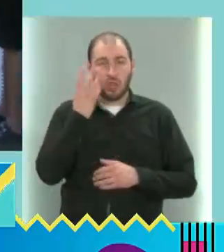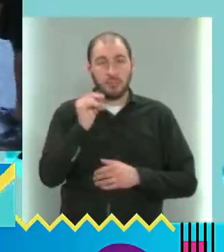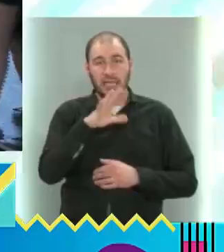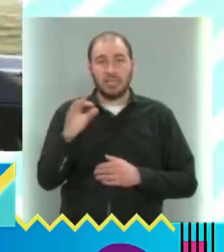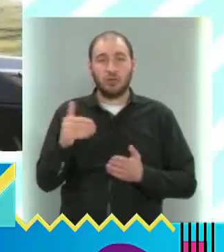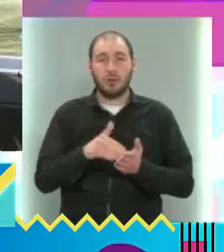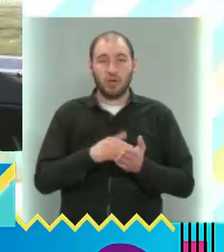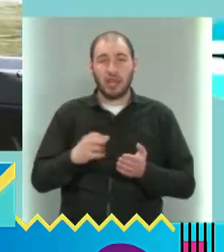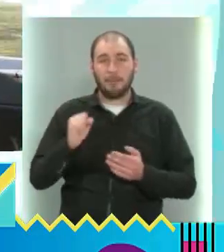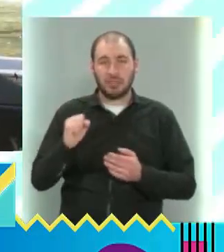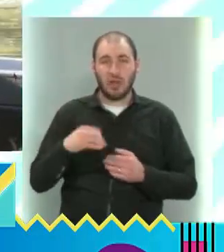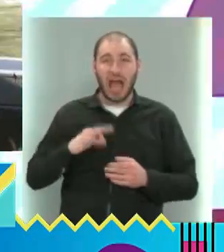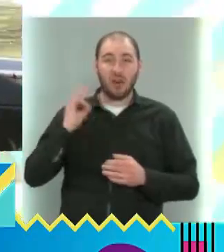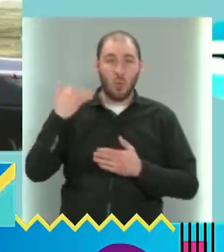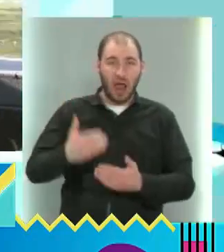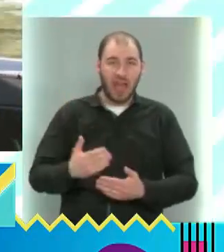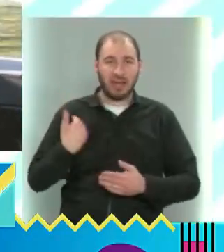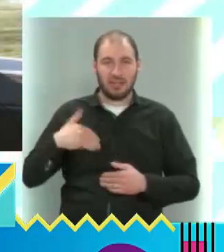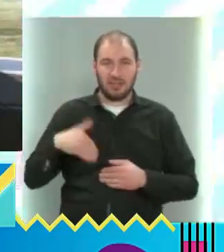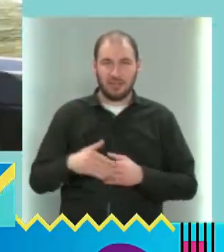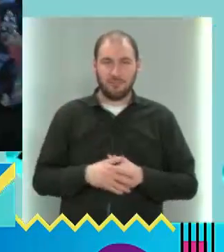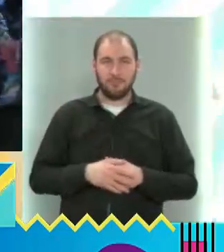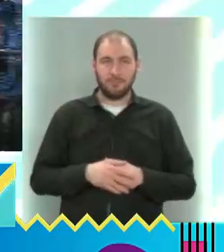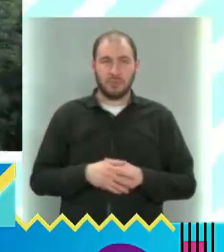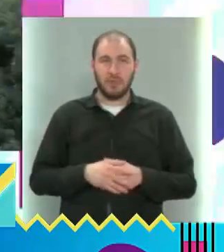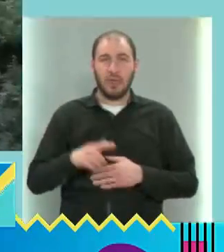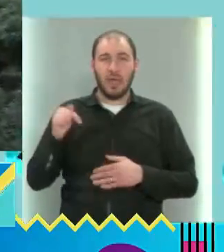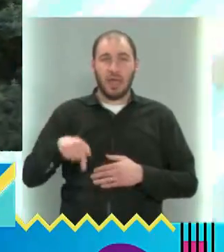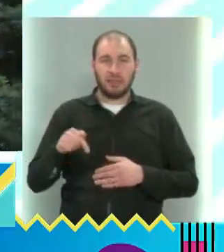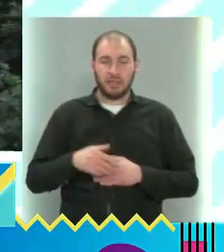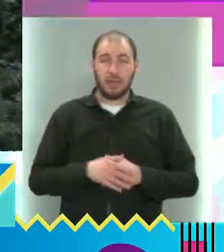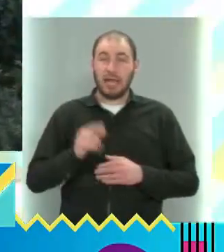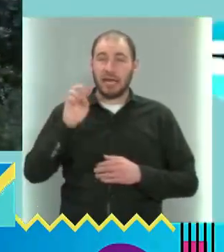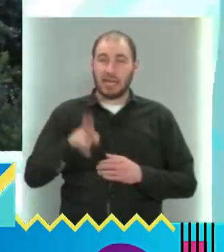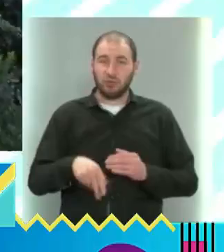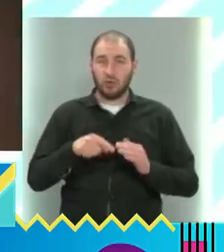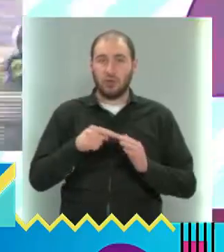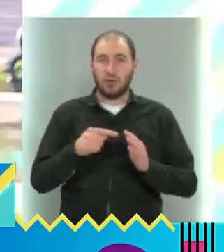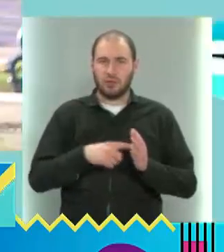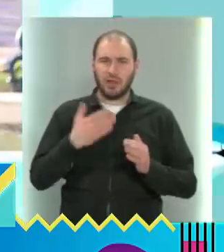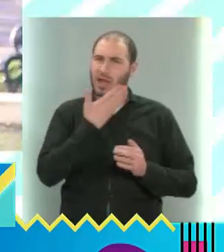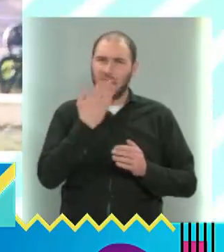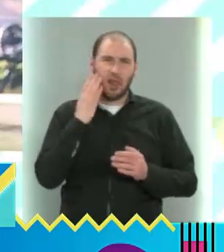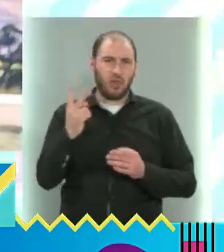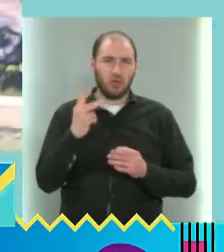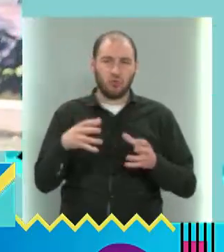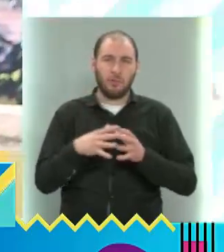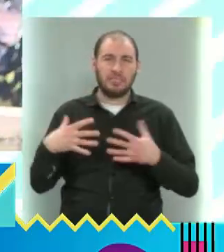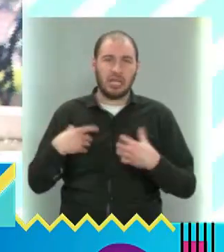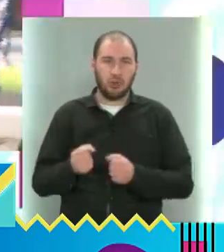4.500 millones de pesos anuales en la Argentina. Y esta es una de las razones de la hipocresía del sector